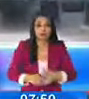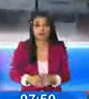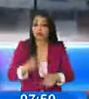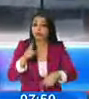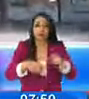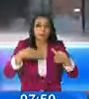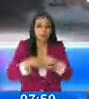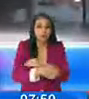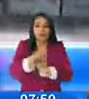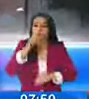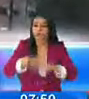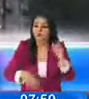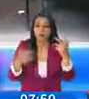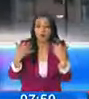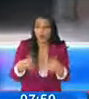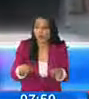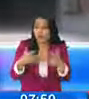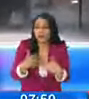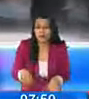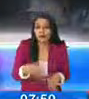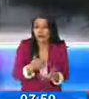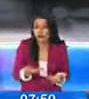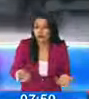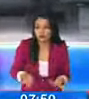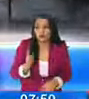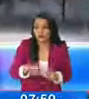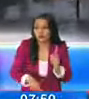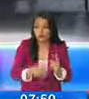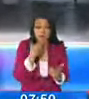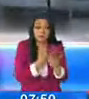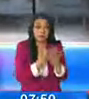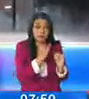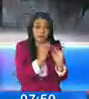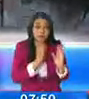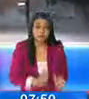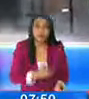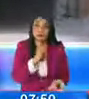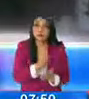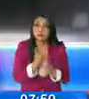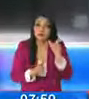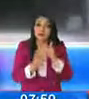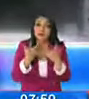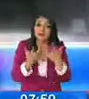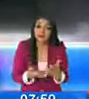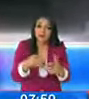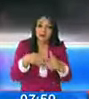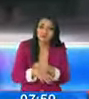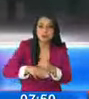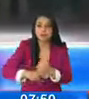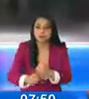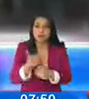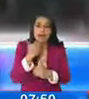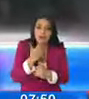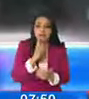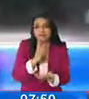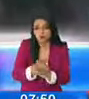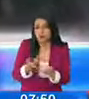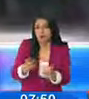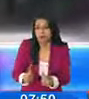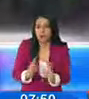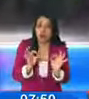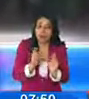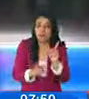puede pasar por aquí. Como quiera que sea, lamentablemente, gracias ingeniero, lamentablemente siempre hay quienes quieren hacer de las suyas, amigos de lo ajeno.